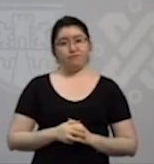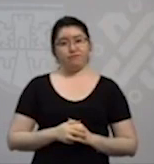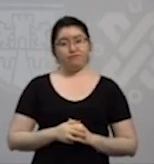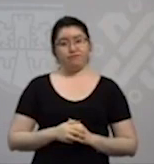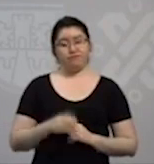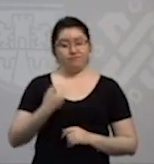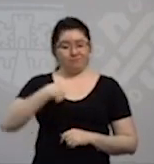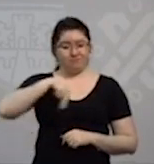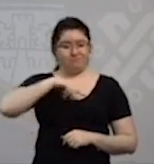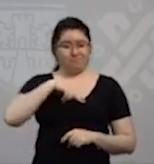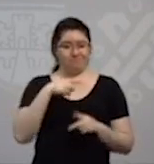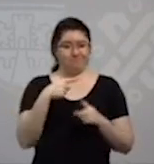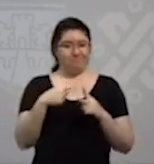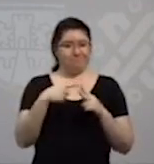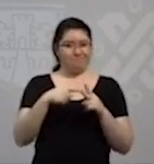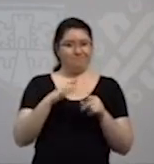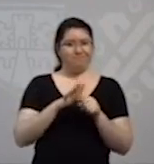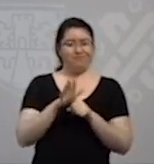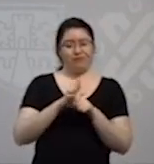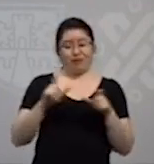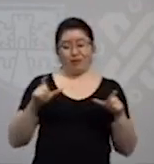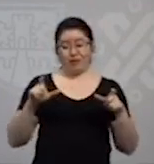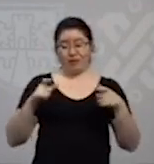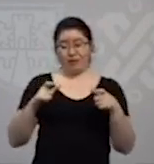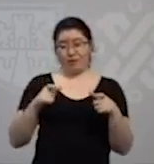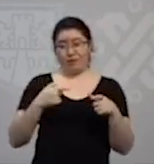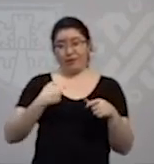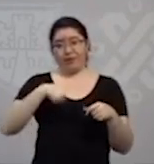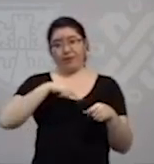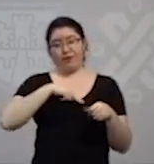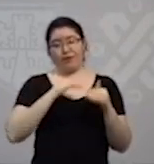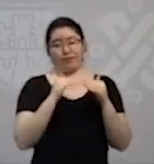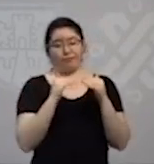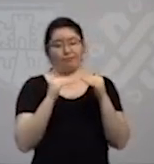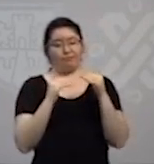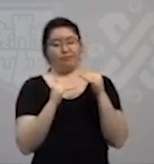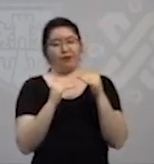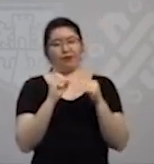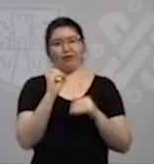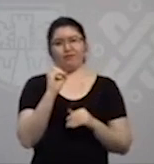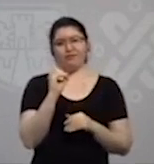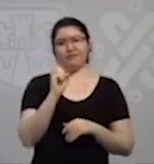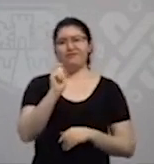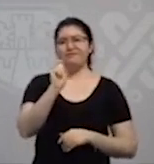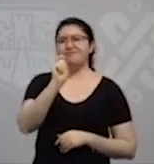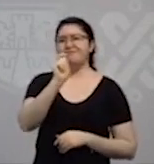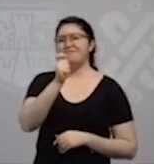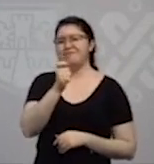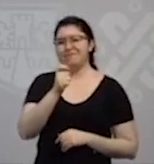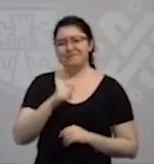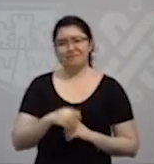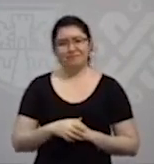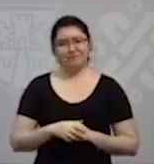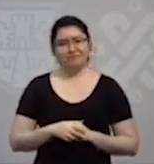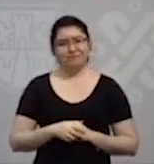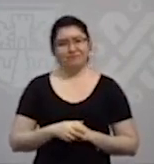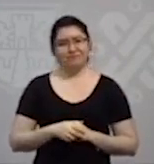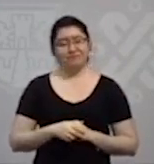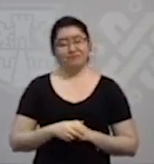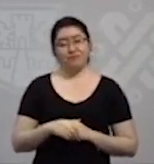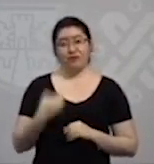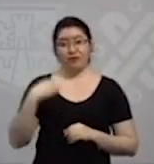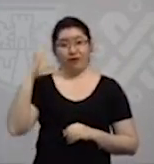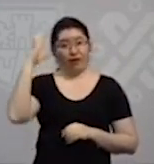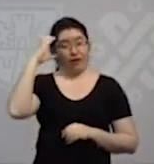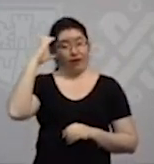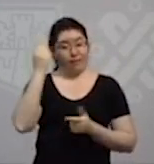promedio de la tasa de disminución, pues estamos un poquito abajo de cero, lo que quiere decir que se siguen desocupando camas en